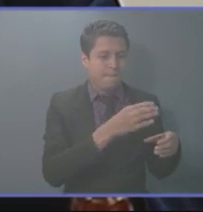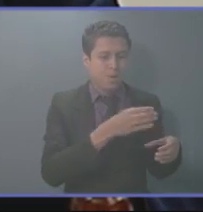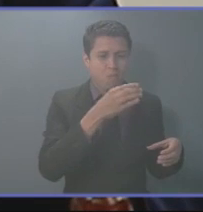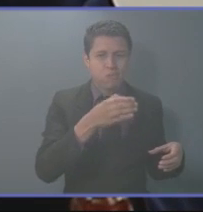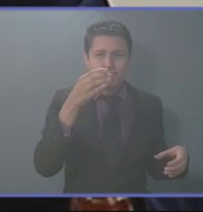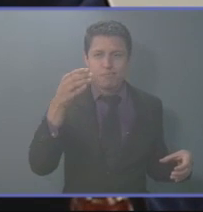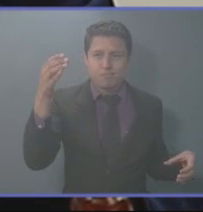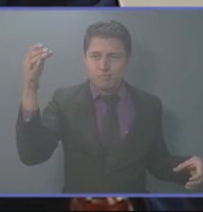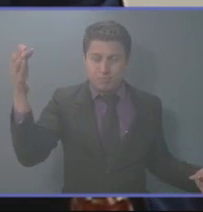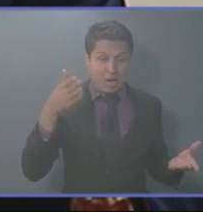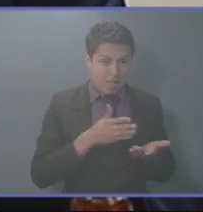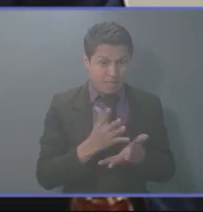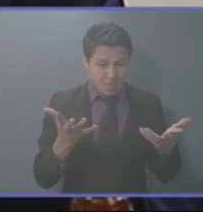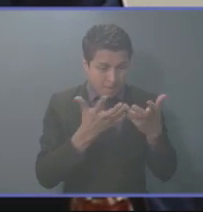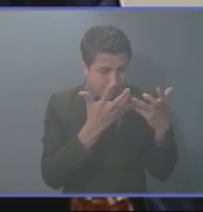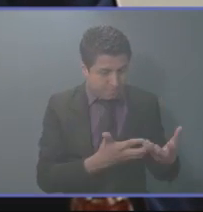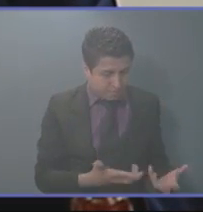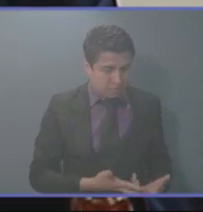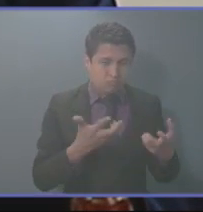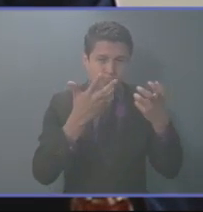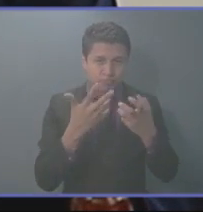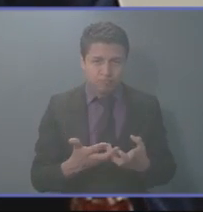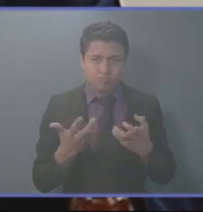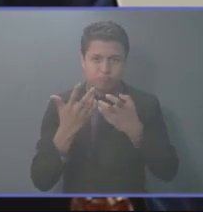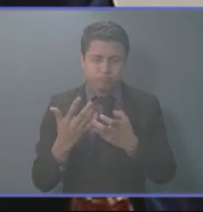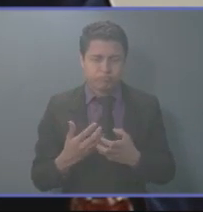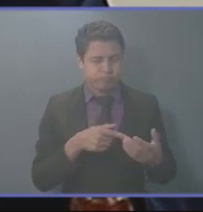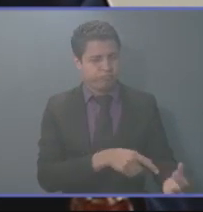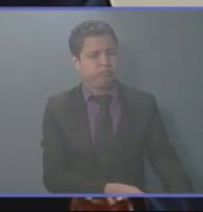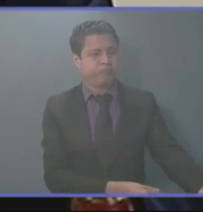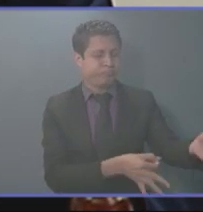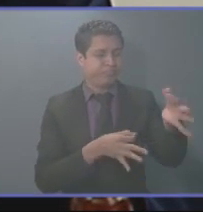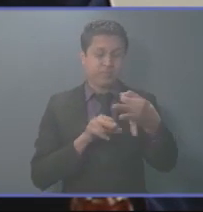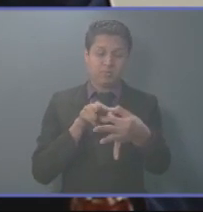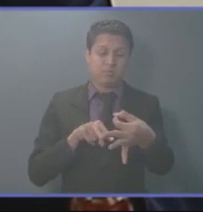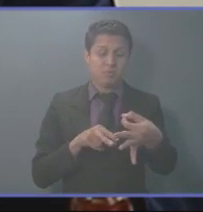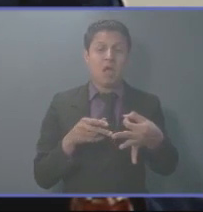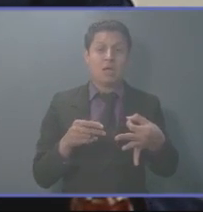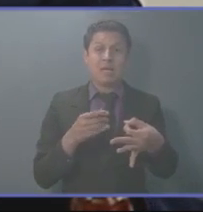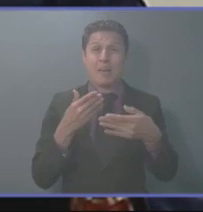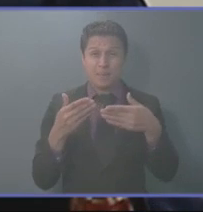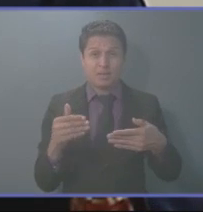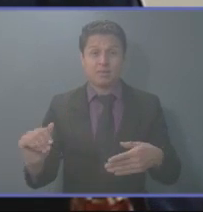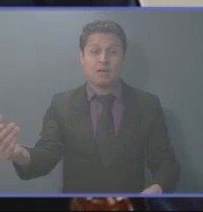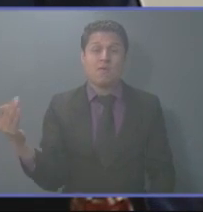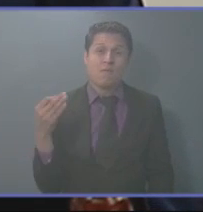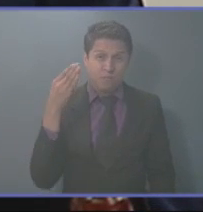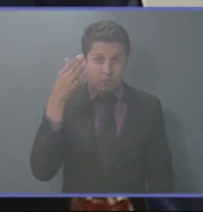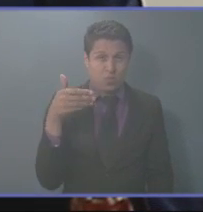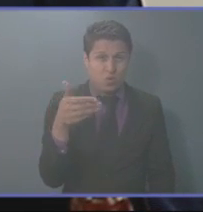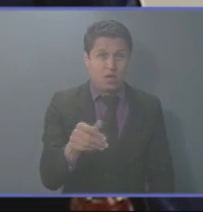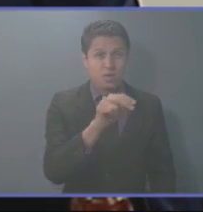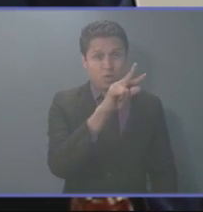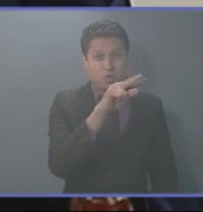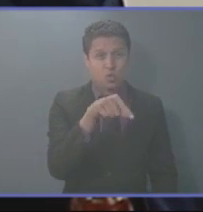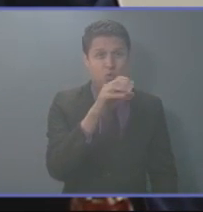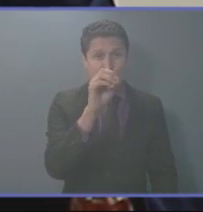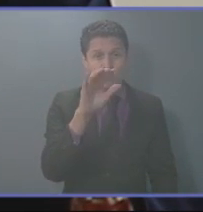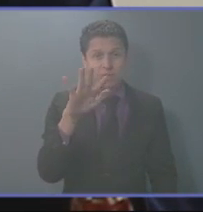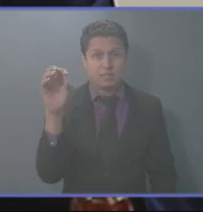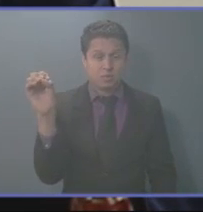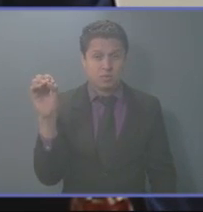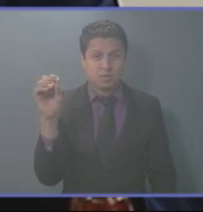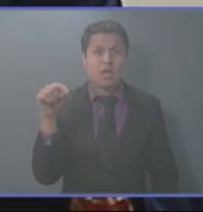a través de un estudio, nos muestra que para el año 2050 la población